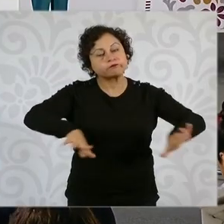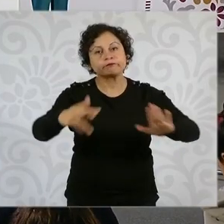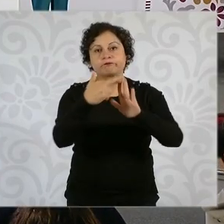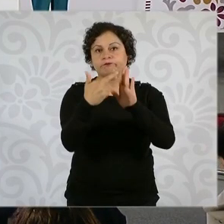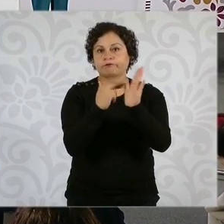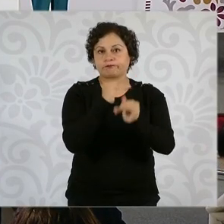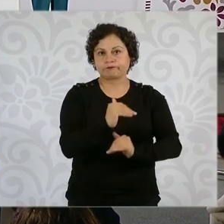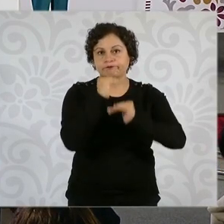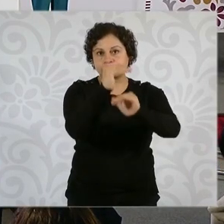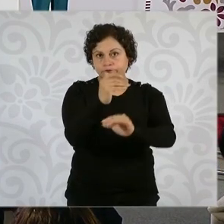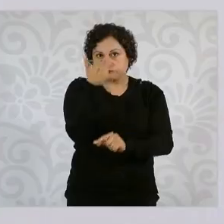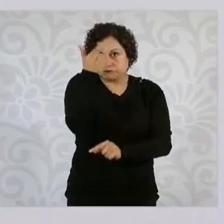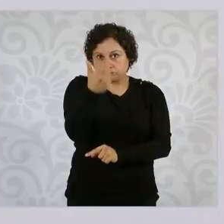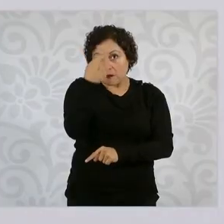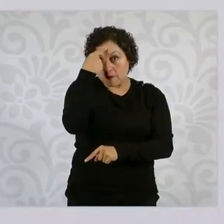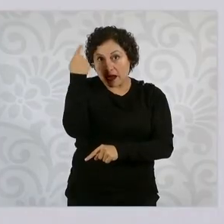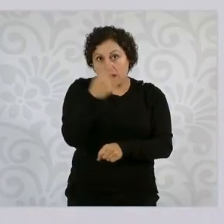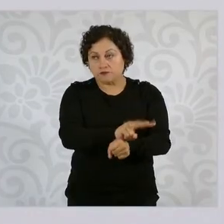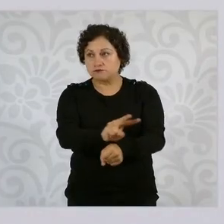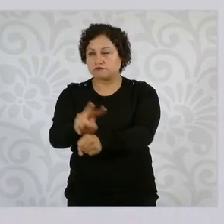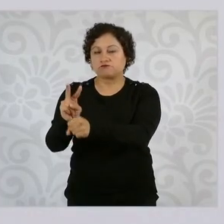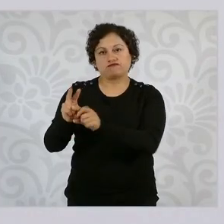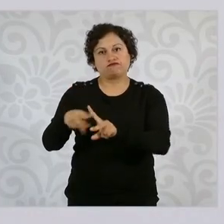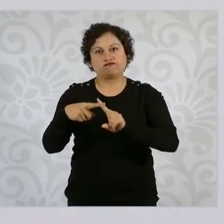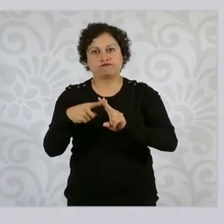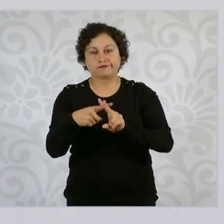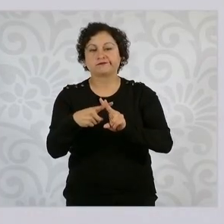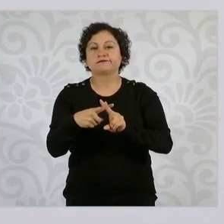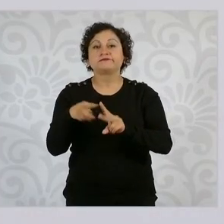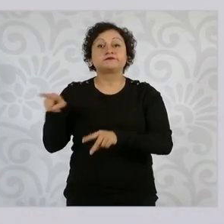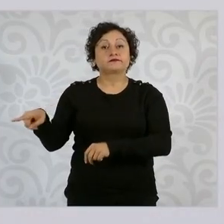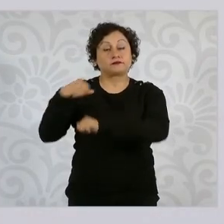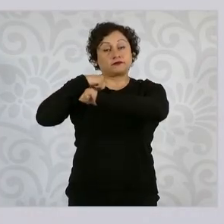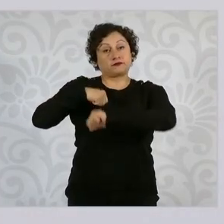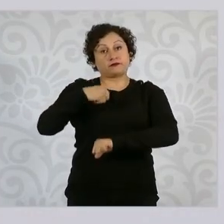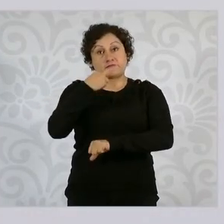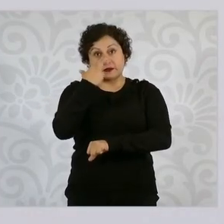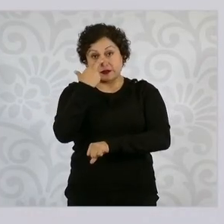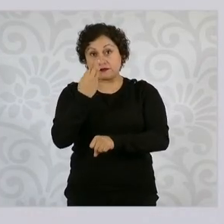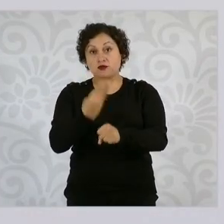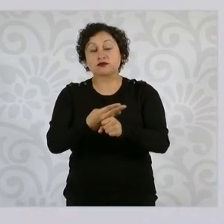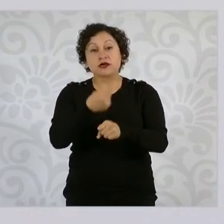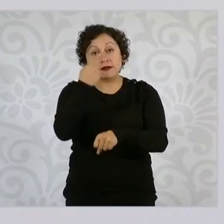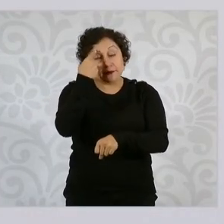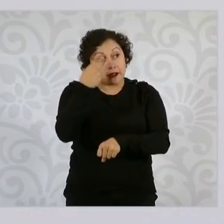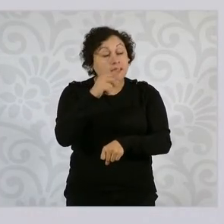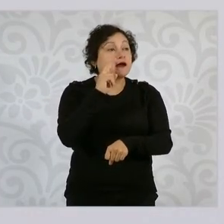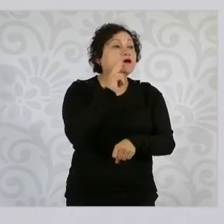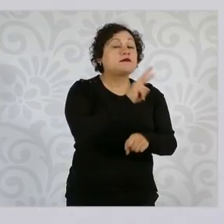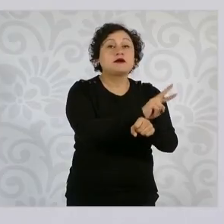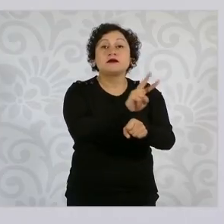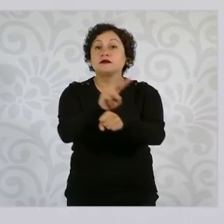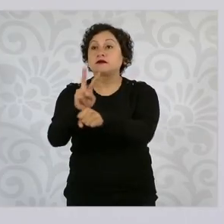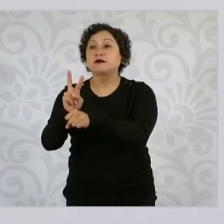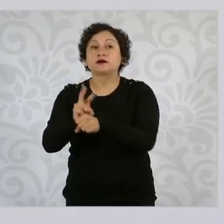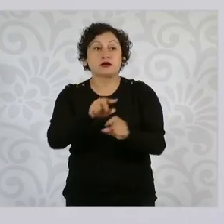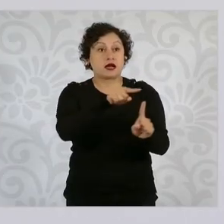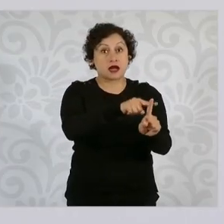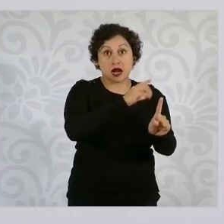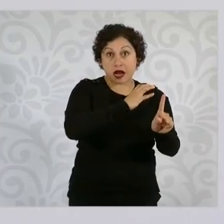de fiscalización. Debe garantizar que ninguna persona candidata contrate por sí o por terceras